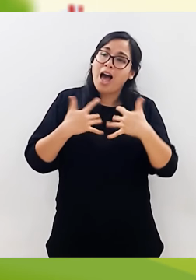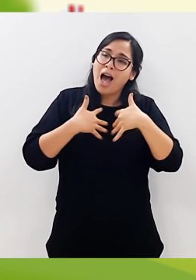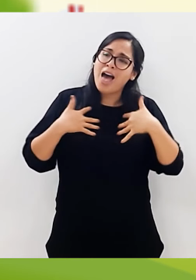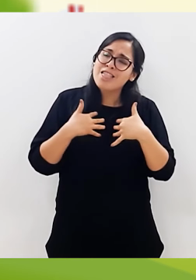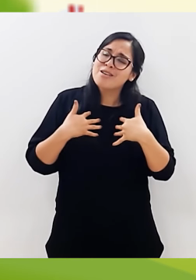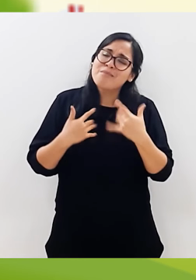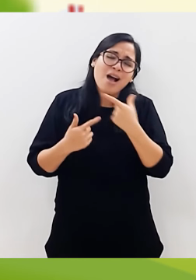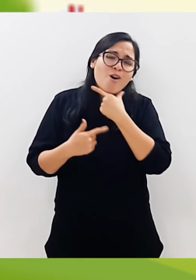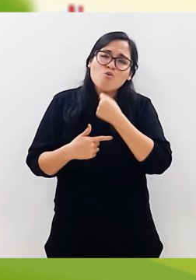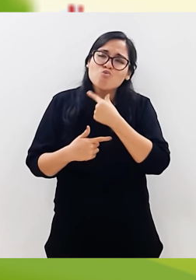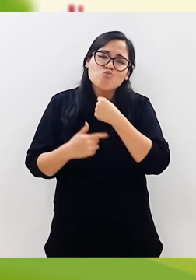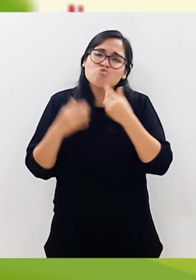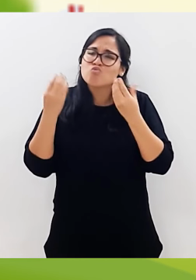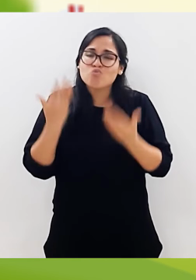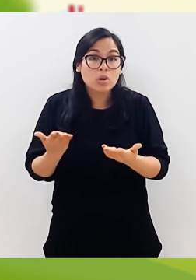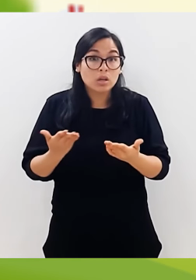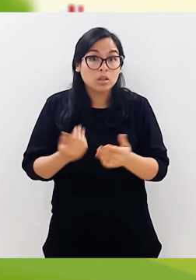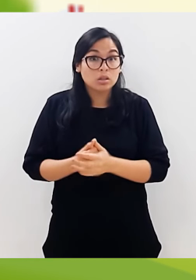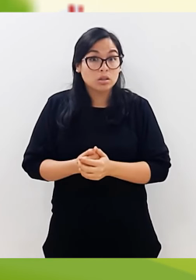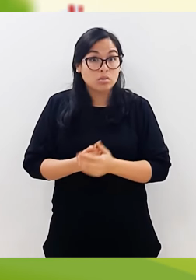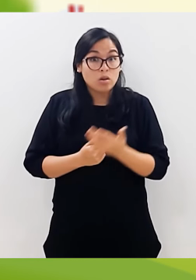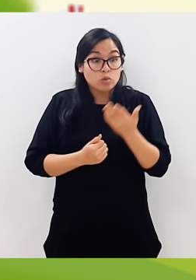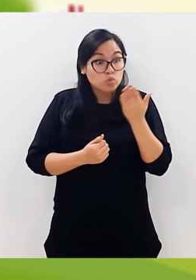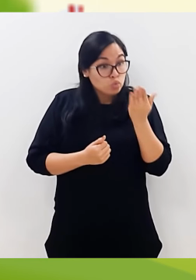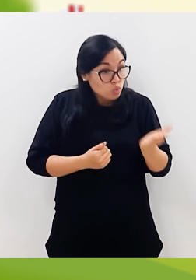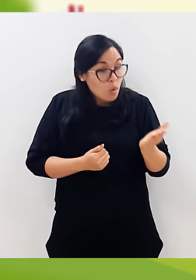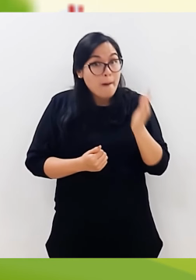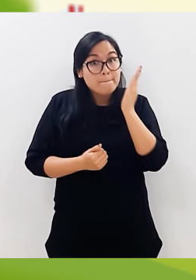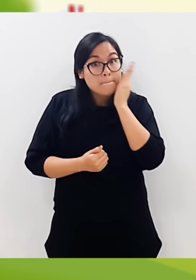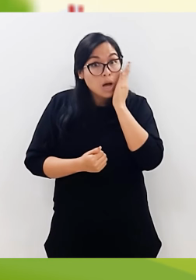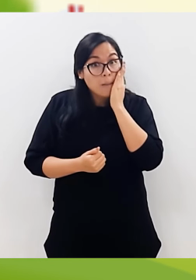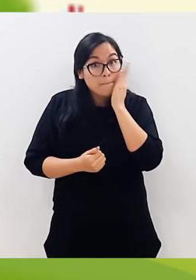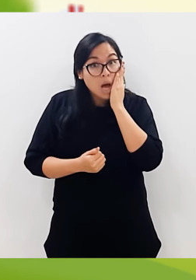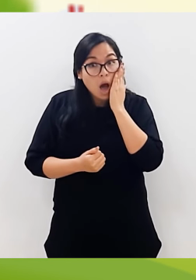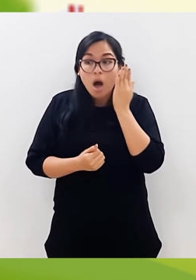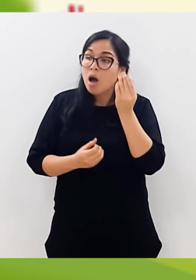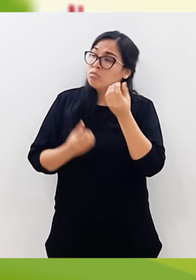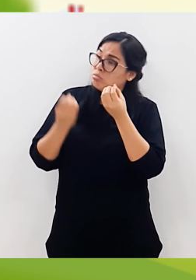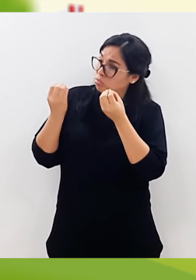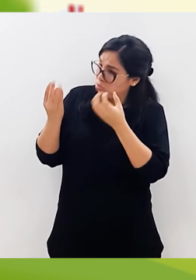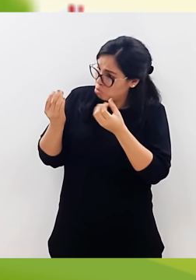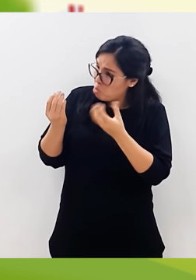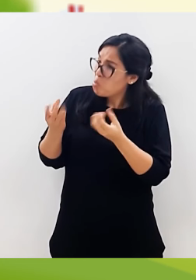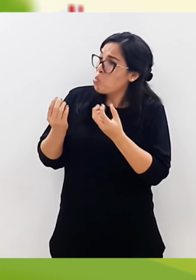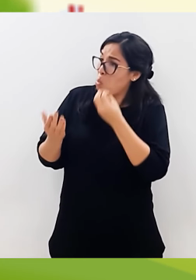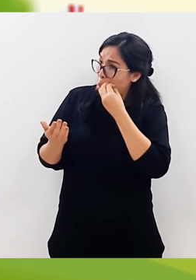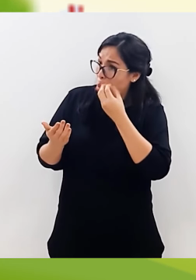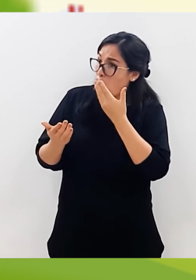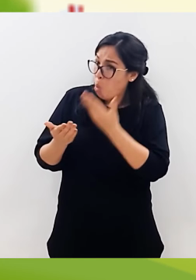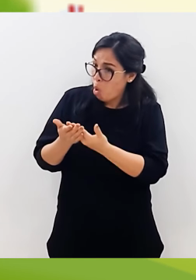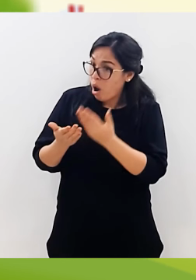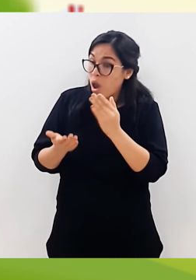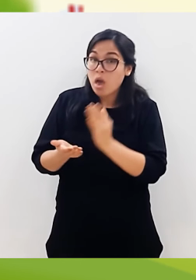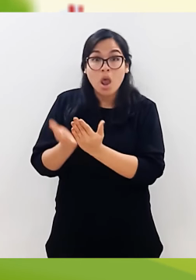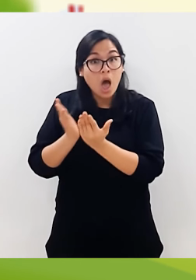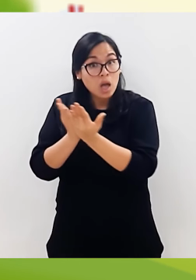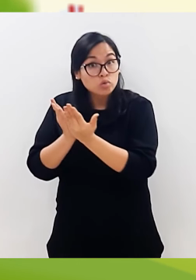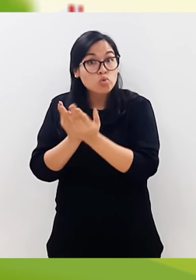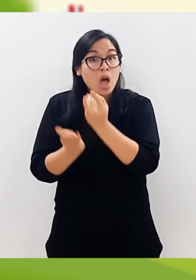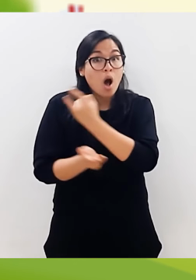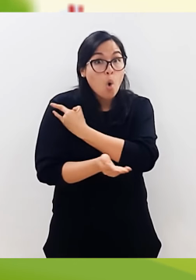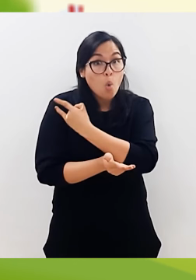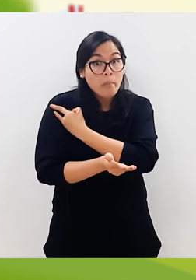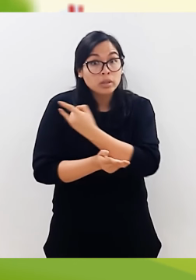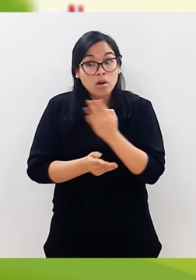sus animalitos favoritos. Su madre le ha dicho que es buena opción estudiar en la